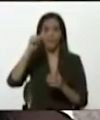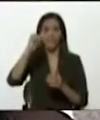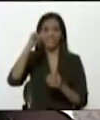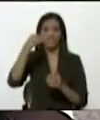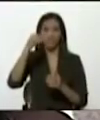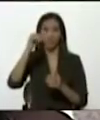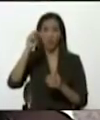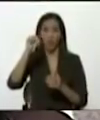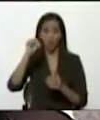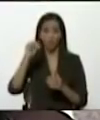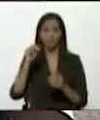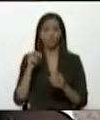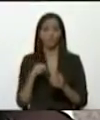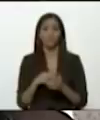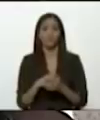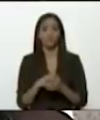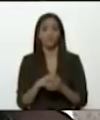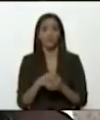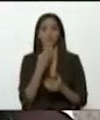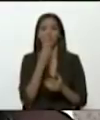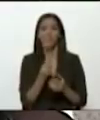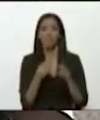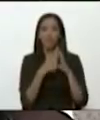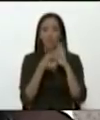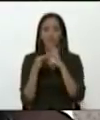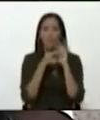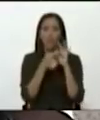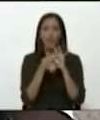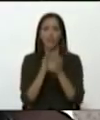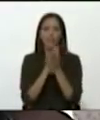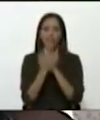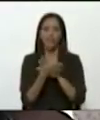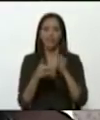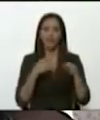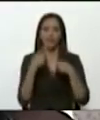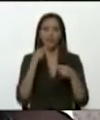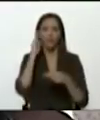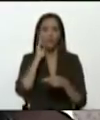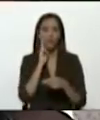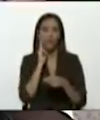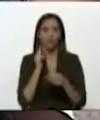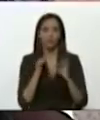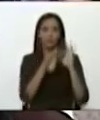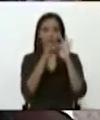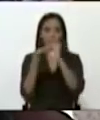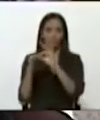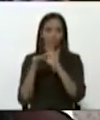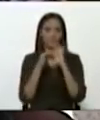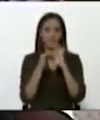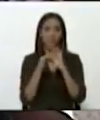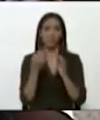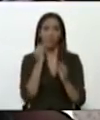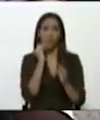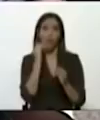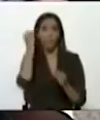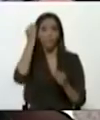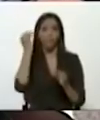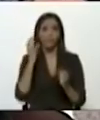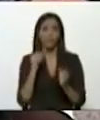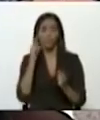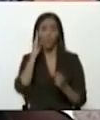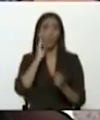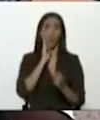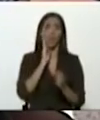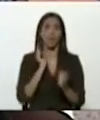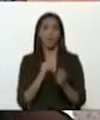israelíes, todo está unido para acabar con la revolución bolivariana. Por eso ese muchacho creía que era Simón